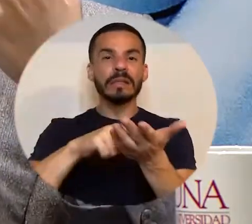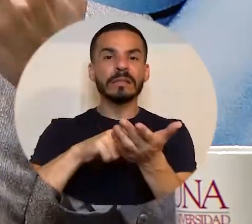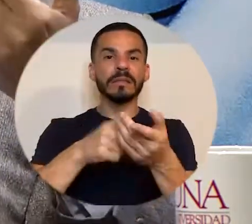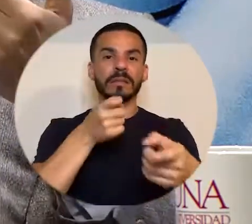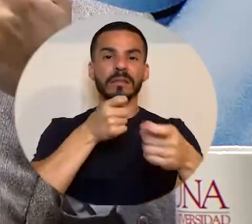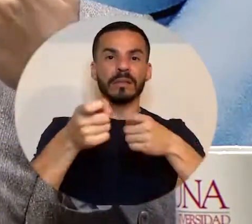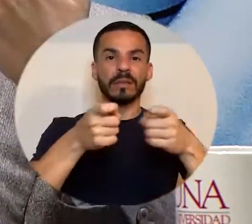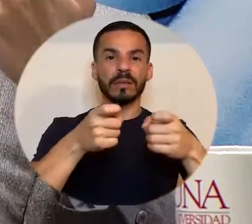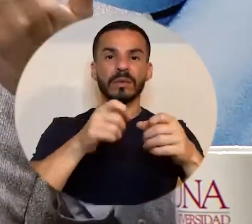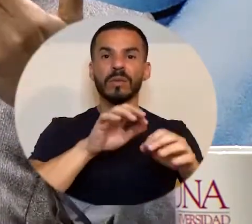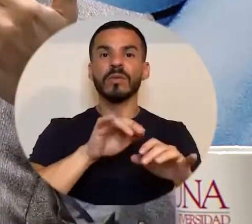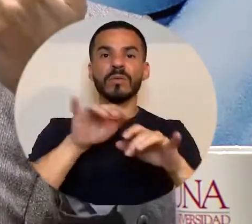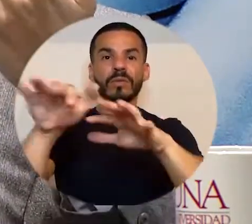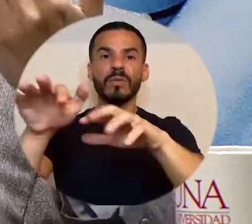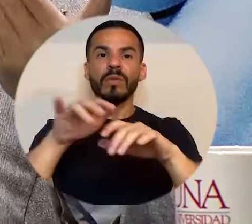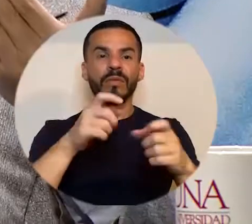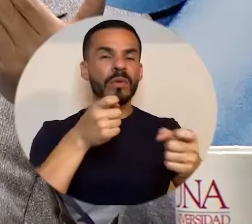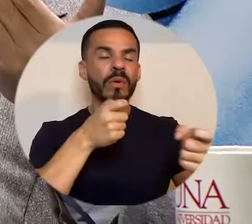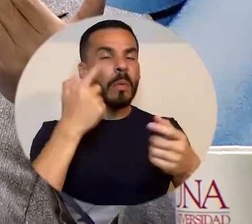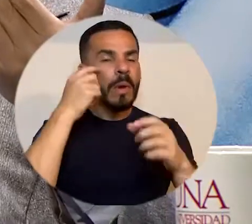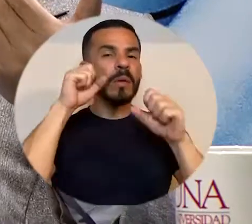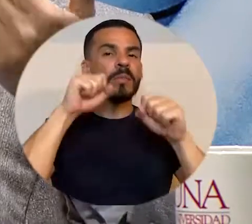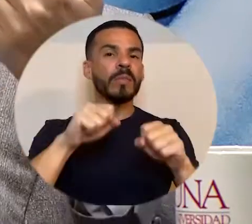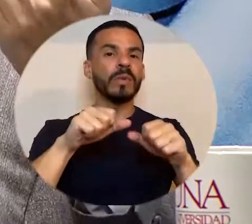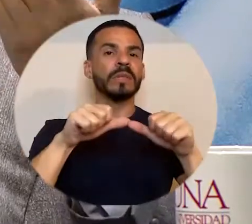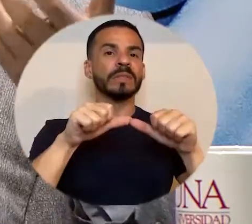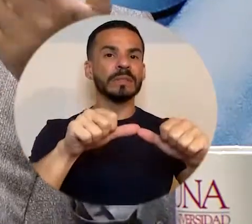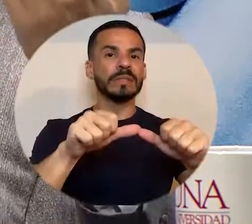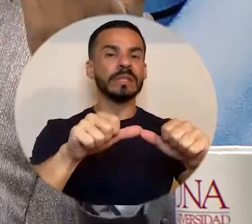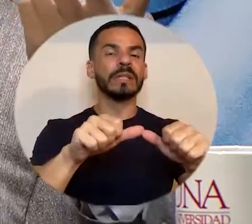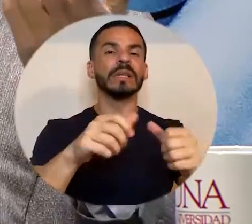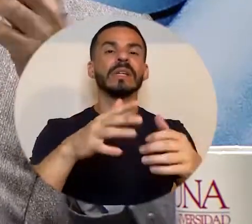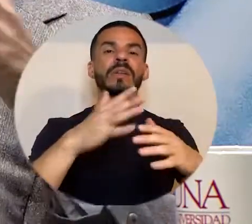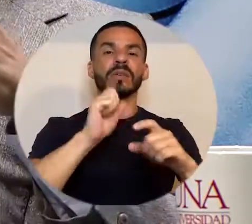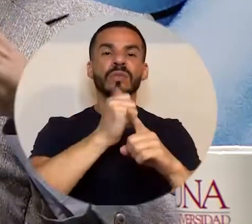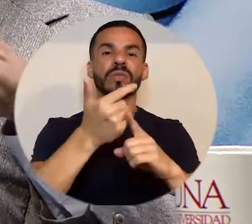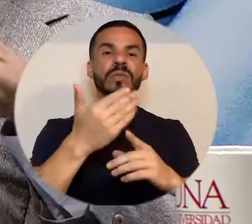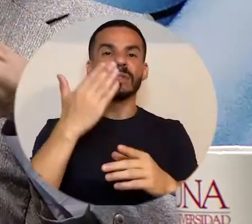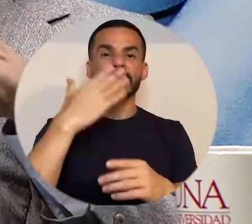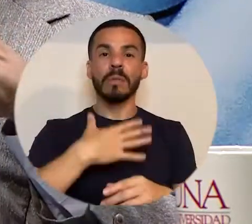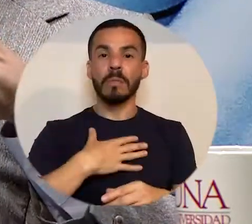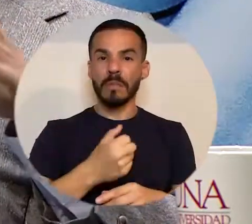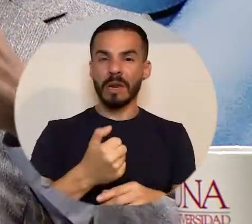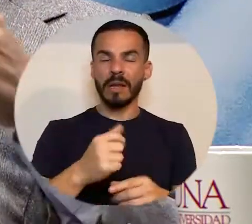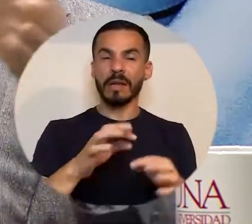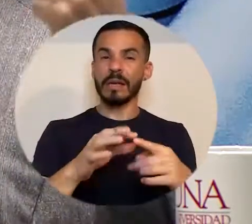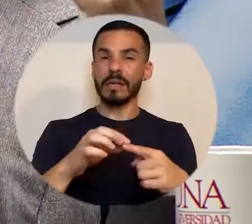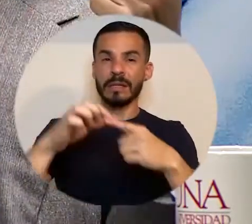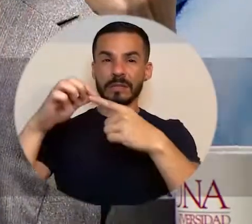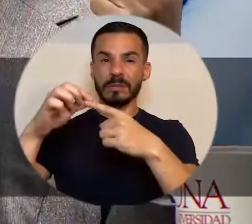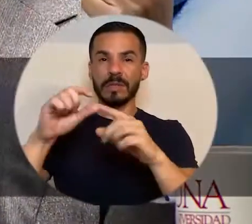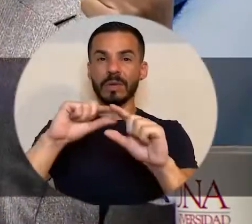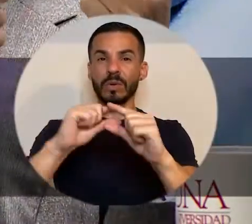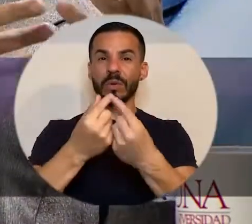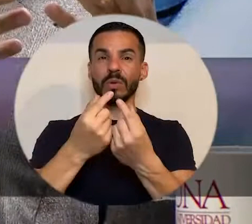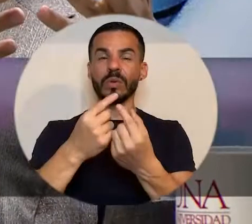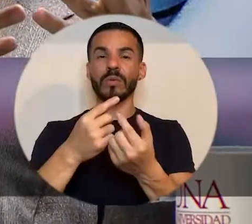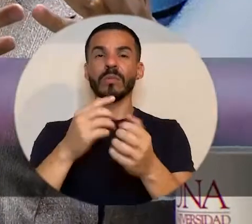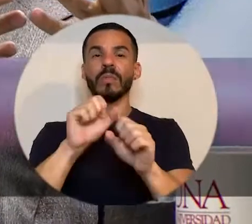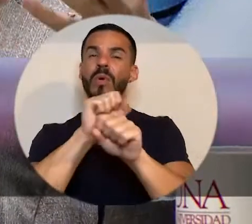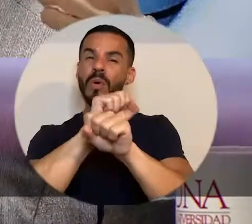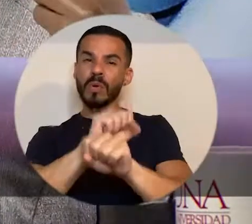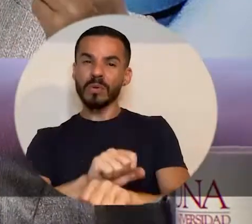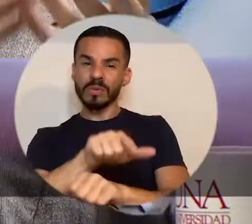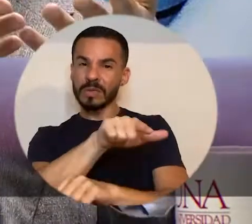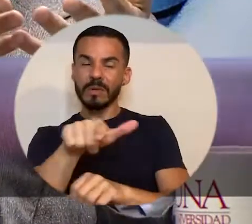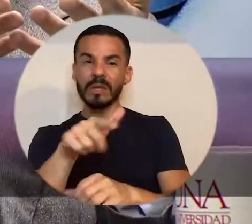una exigencia de control del flujo migratorio para seguir siendo una sociedad blanca, especialmente de los grupos